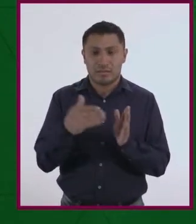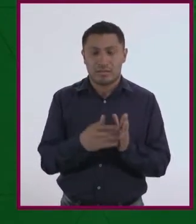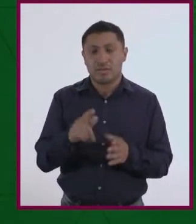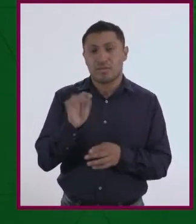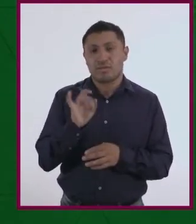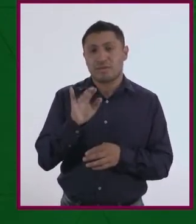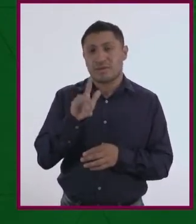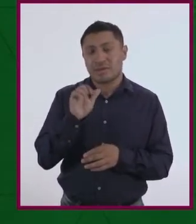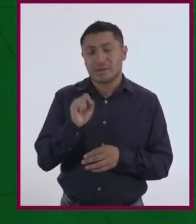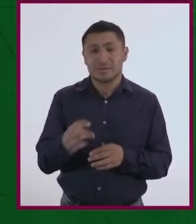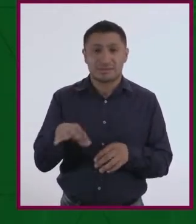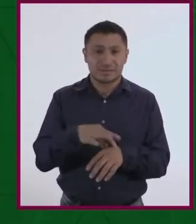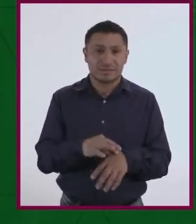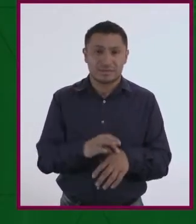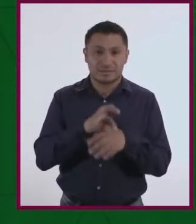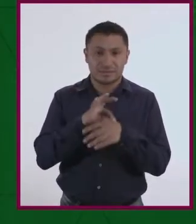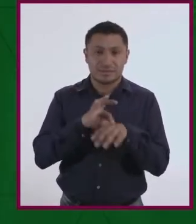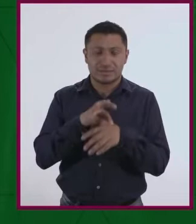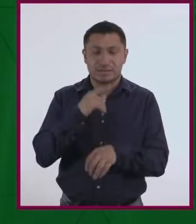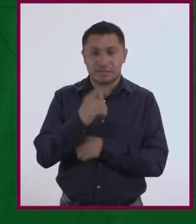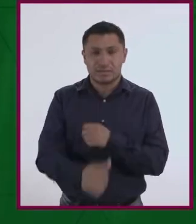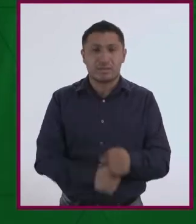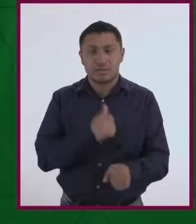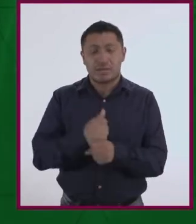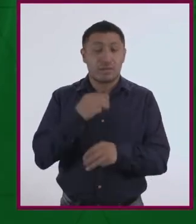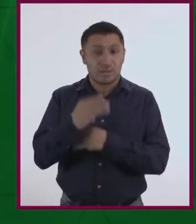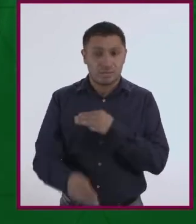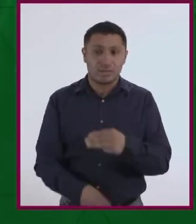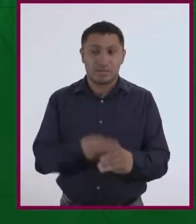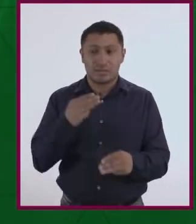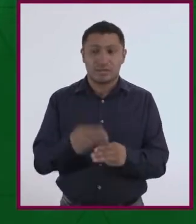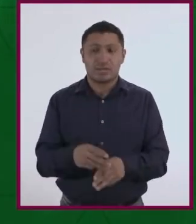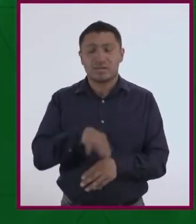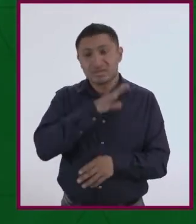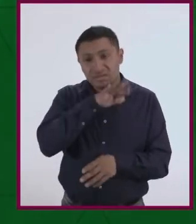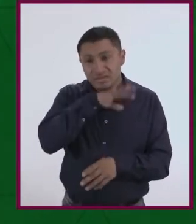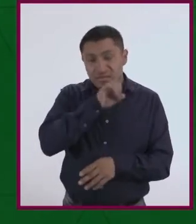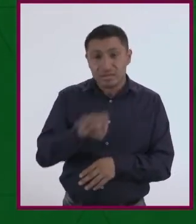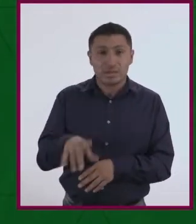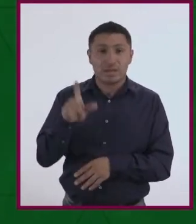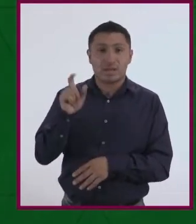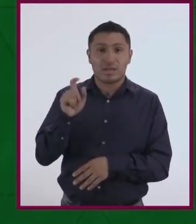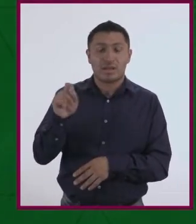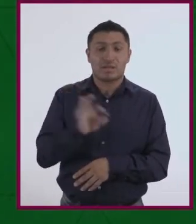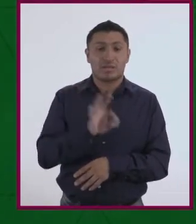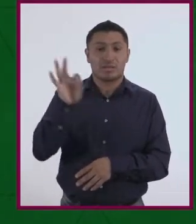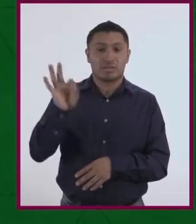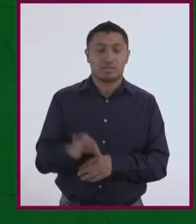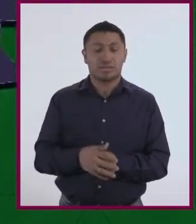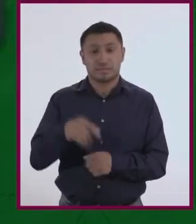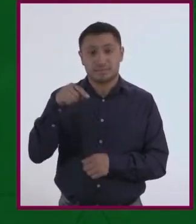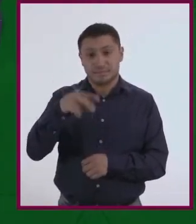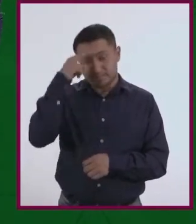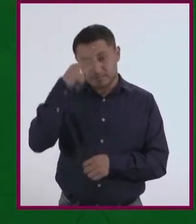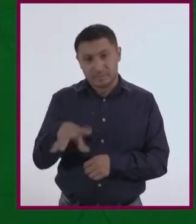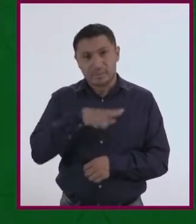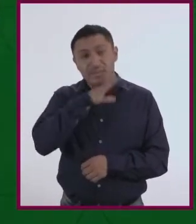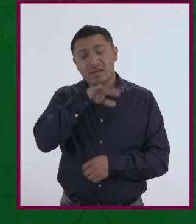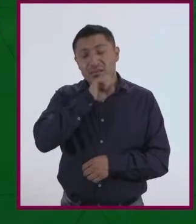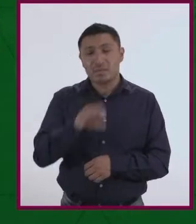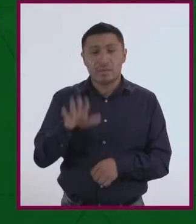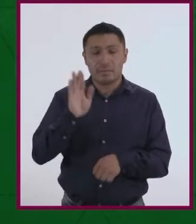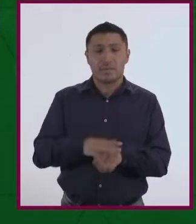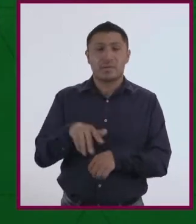de toneladas de carne que se producen al año mundialmente, se tira el 20%. En México se tiran más